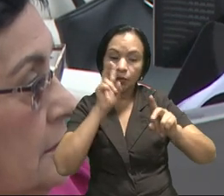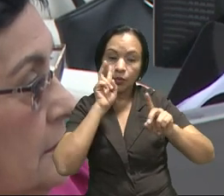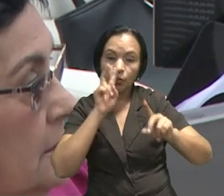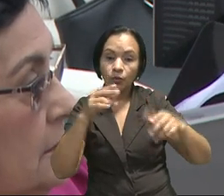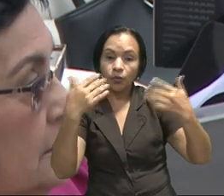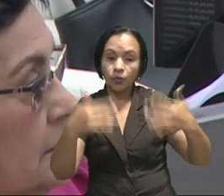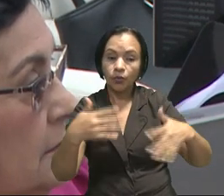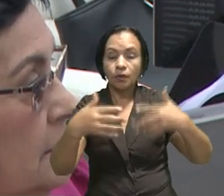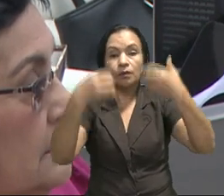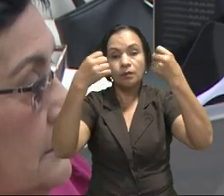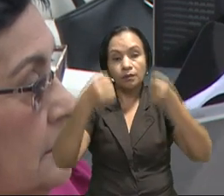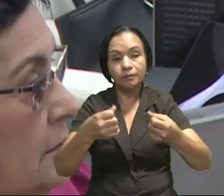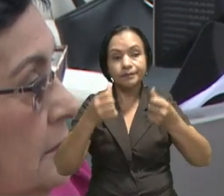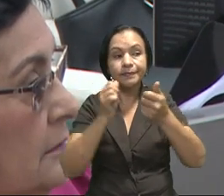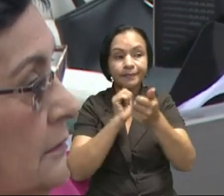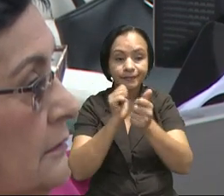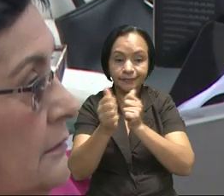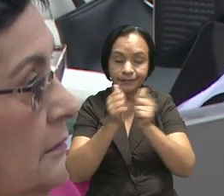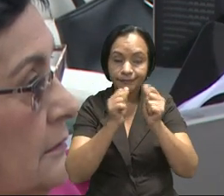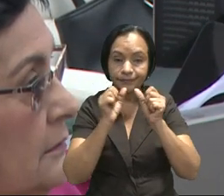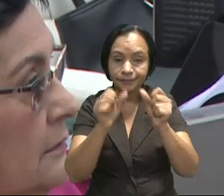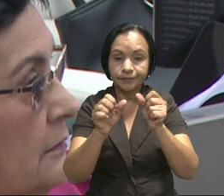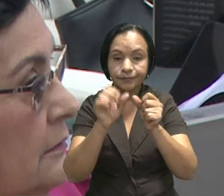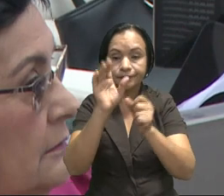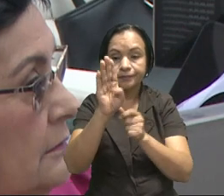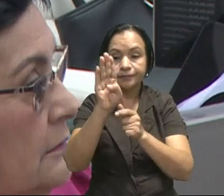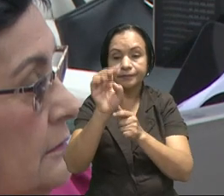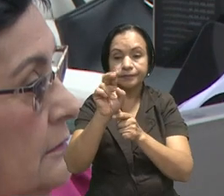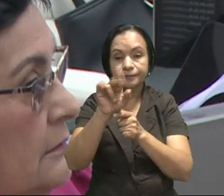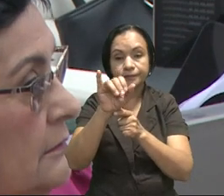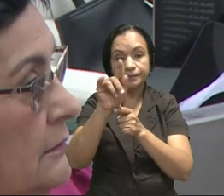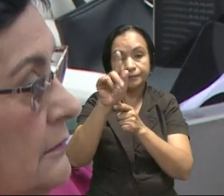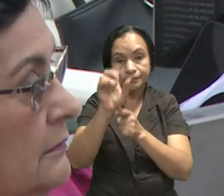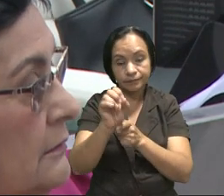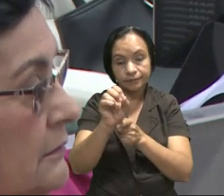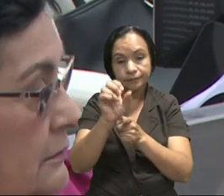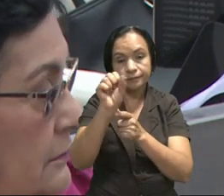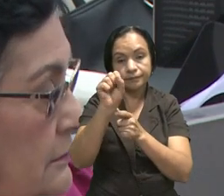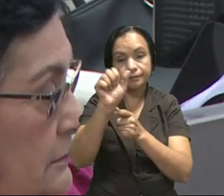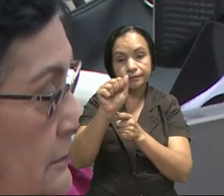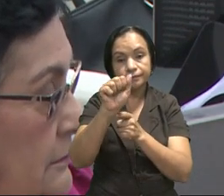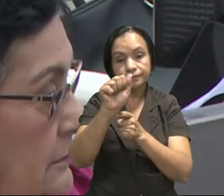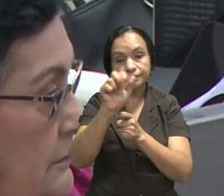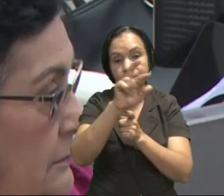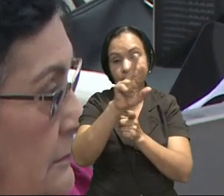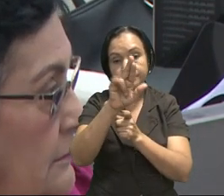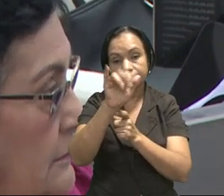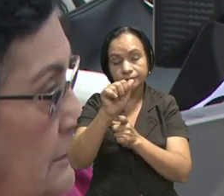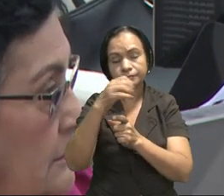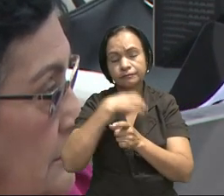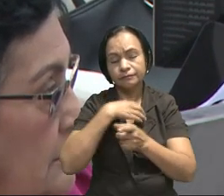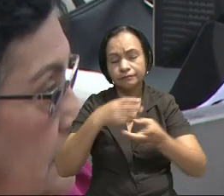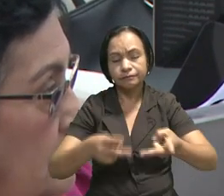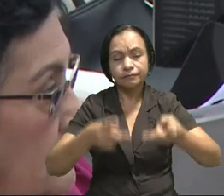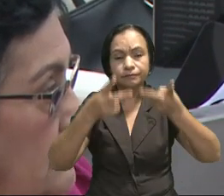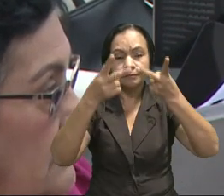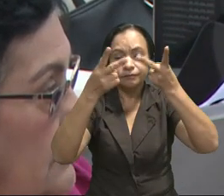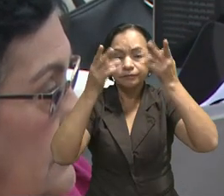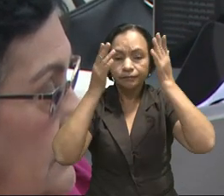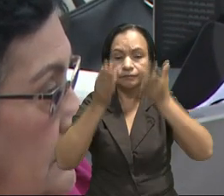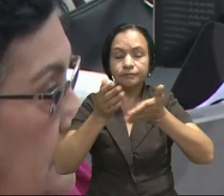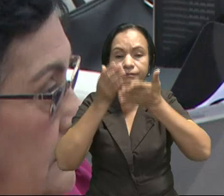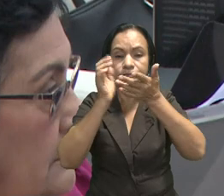la trayectoria del deportista Miguel Benito Buitrago Sarria, quien ha consagrado su vida al deporte en